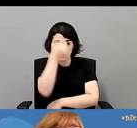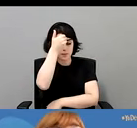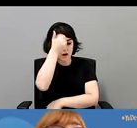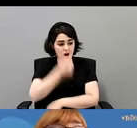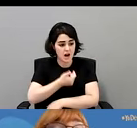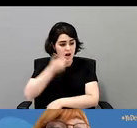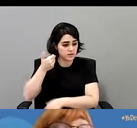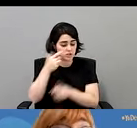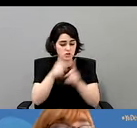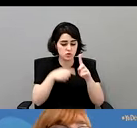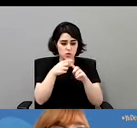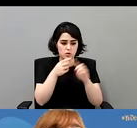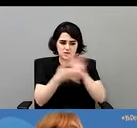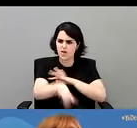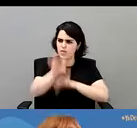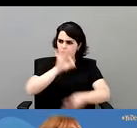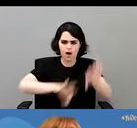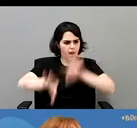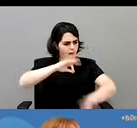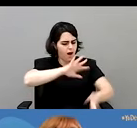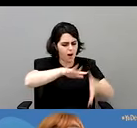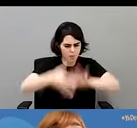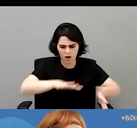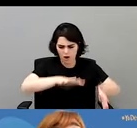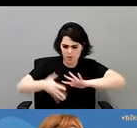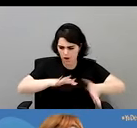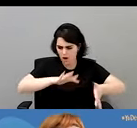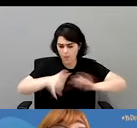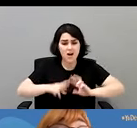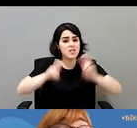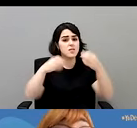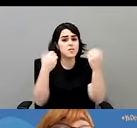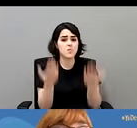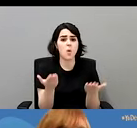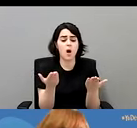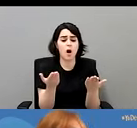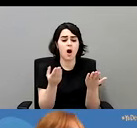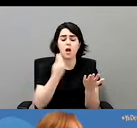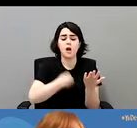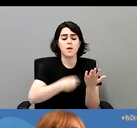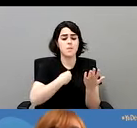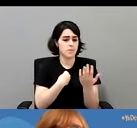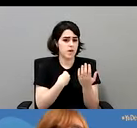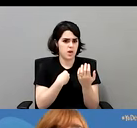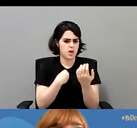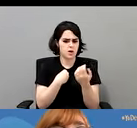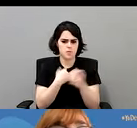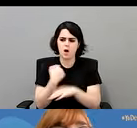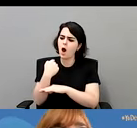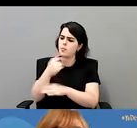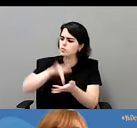cerebral está tomando decisiones y está tomando decisiones sobre cómo incluso quiere que se presten esos